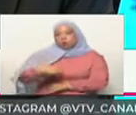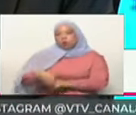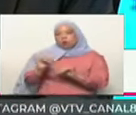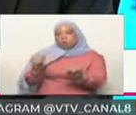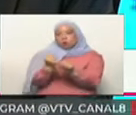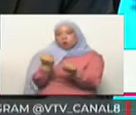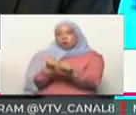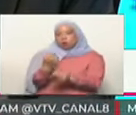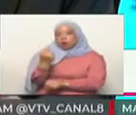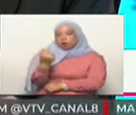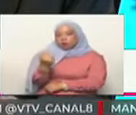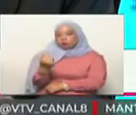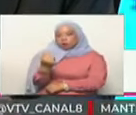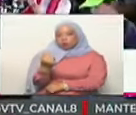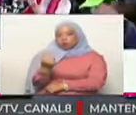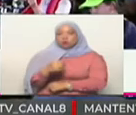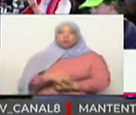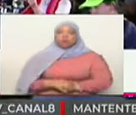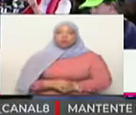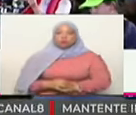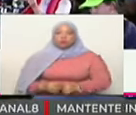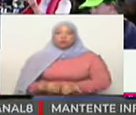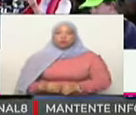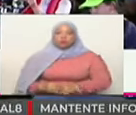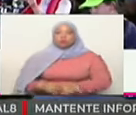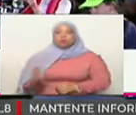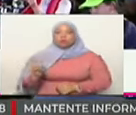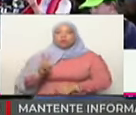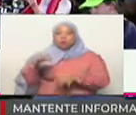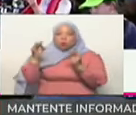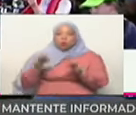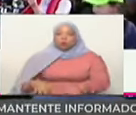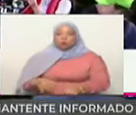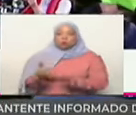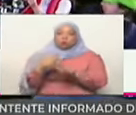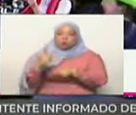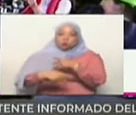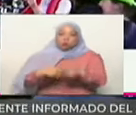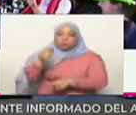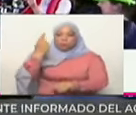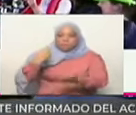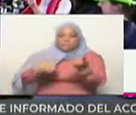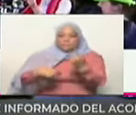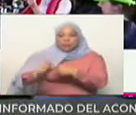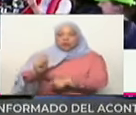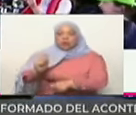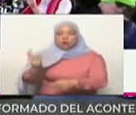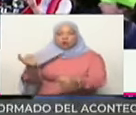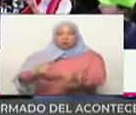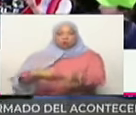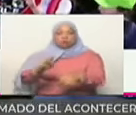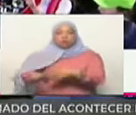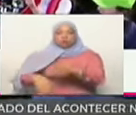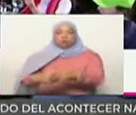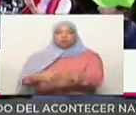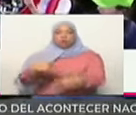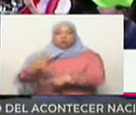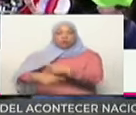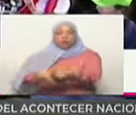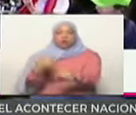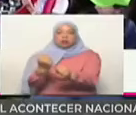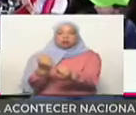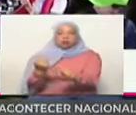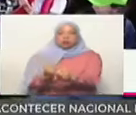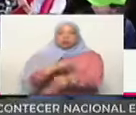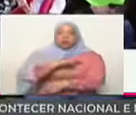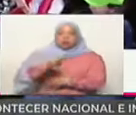económico. Y yo les digo, Venezuela debe fortalecer lo que se llama un mercado interno, el proceso de comercio